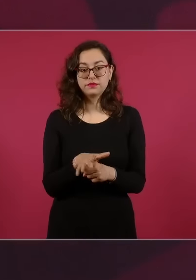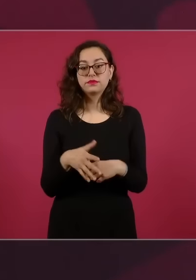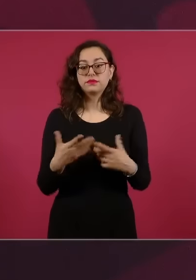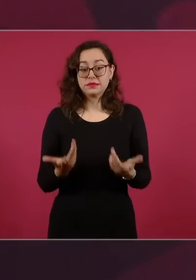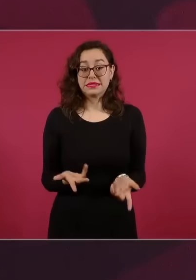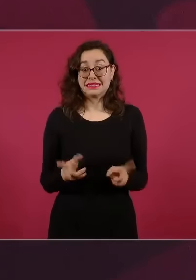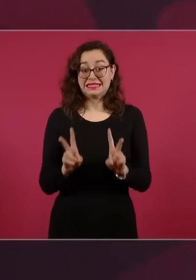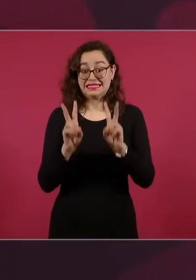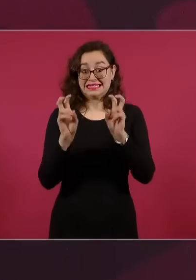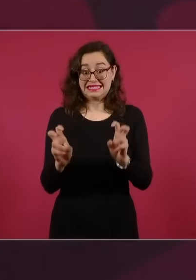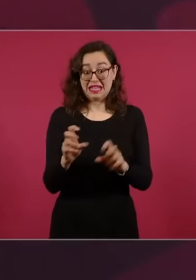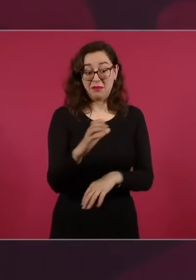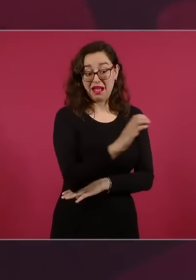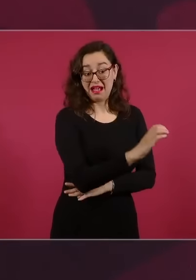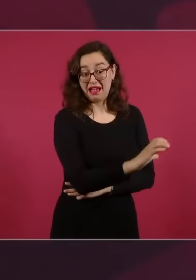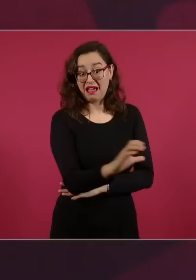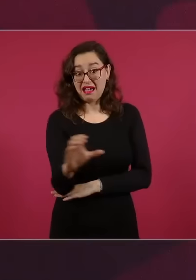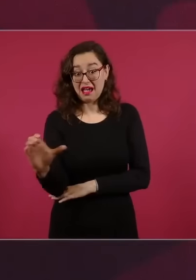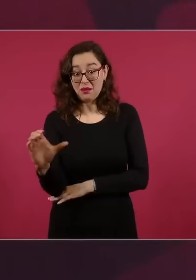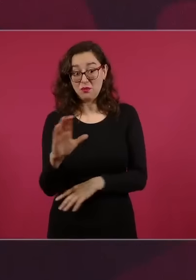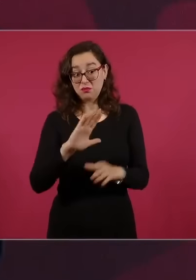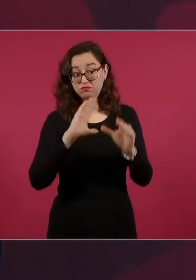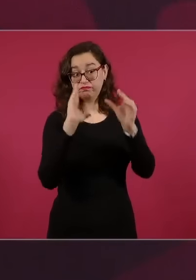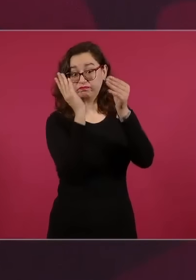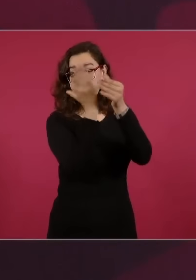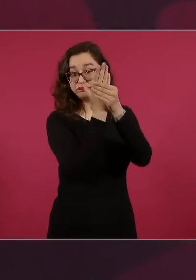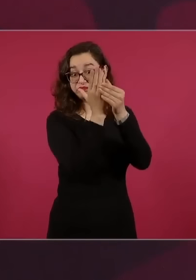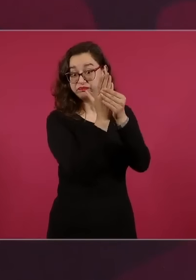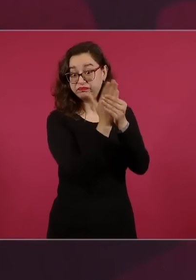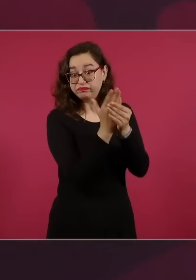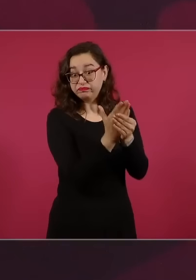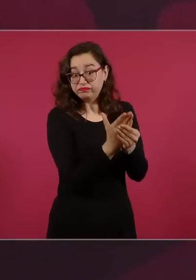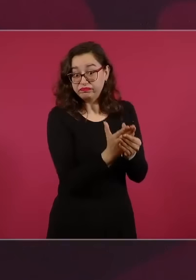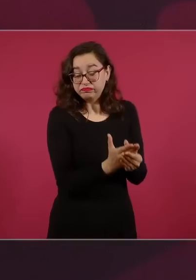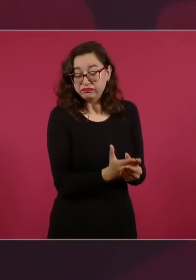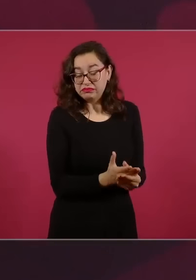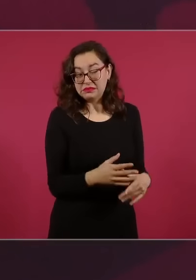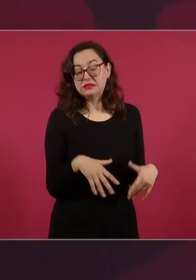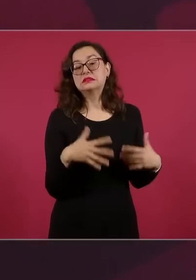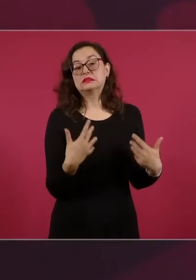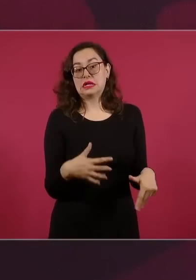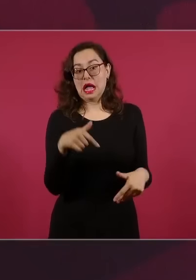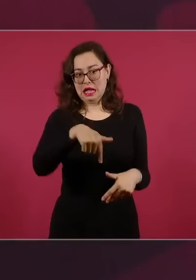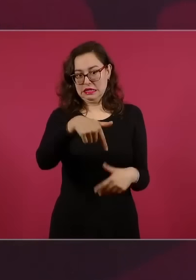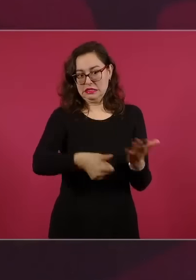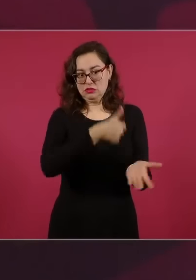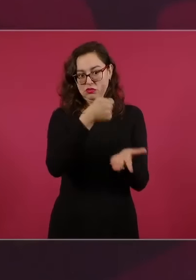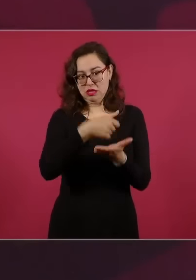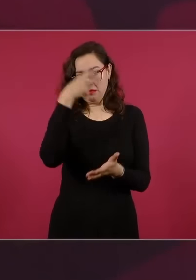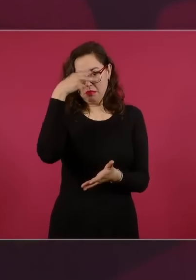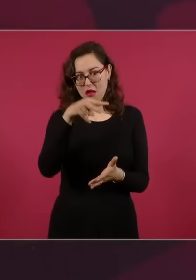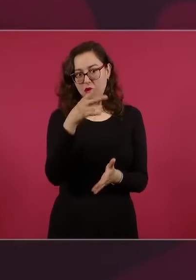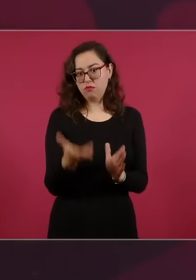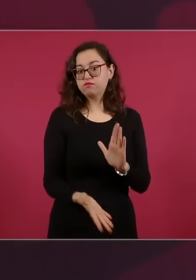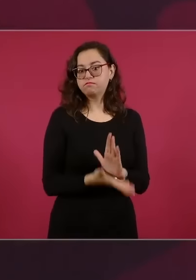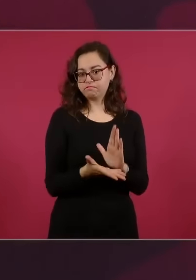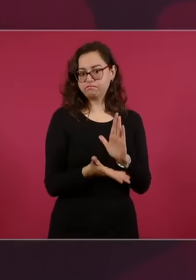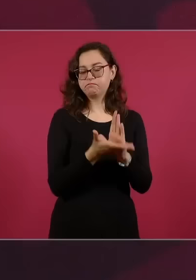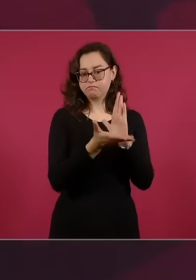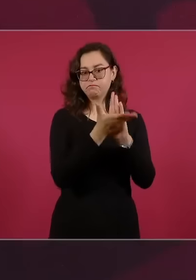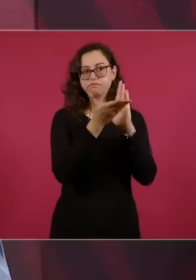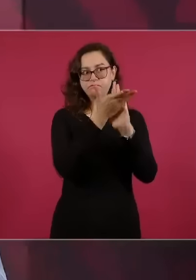agrario que se está construyendo aquí en el centro de la Ciudad de México. Va